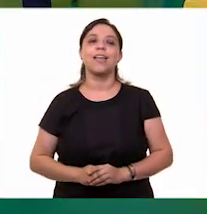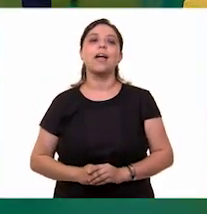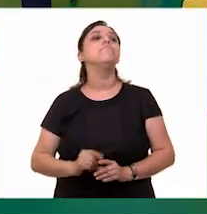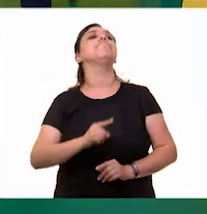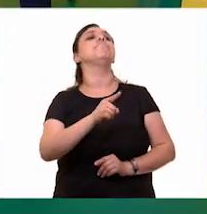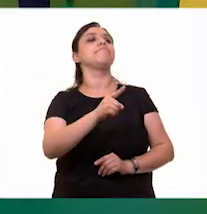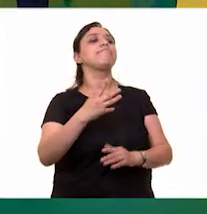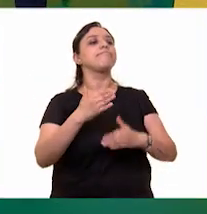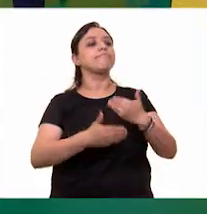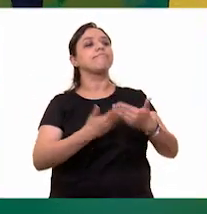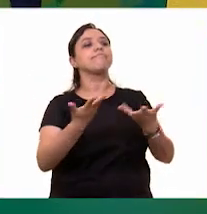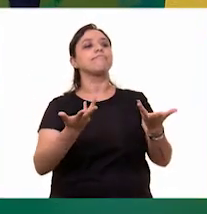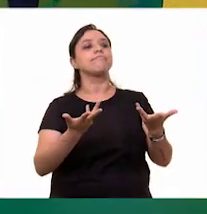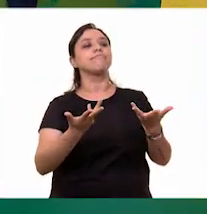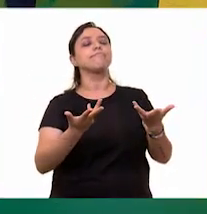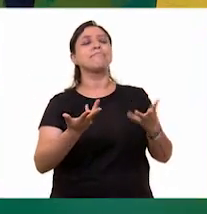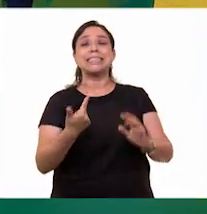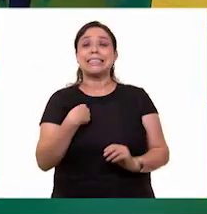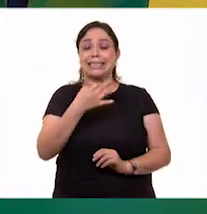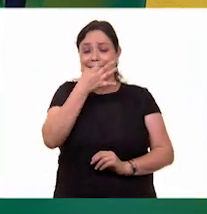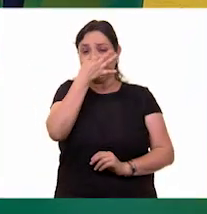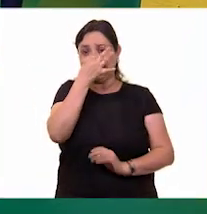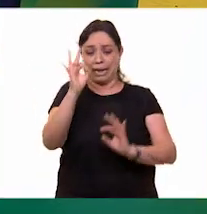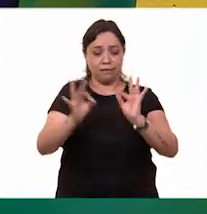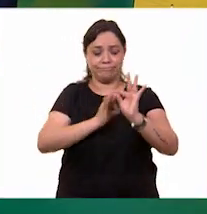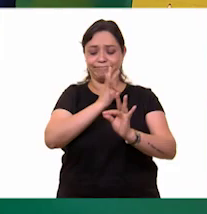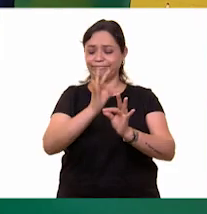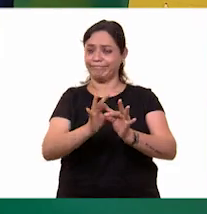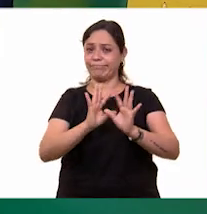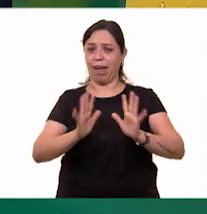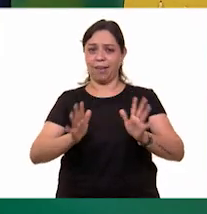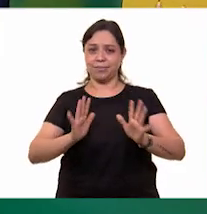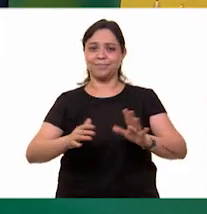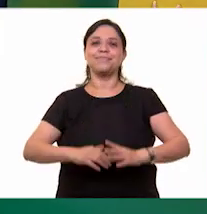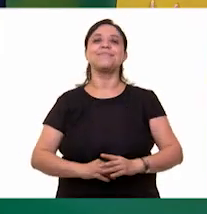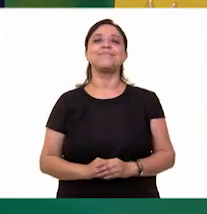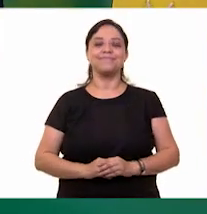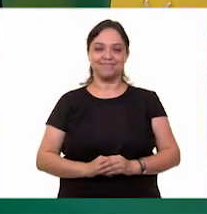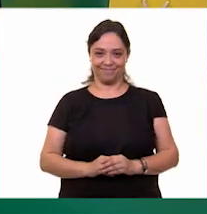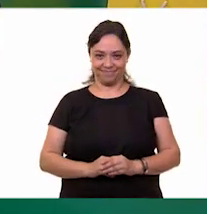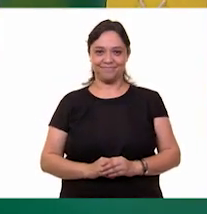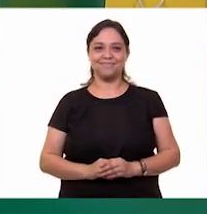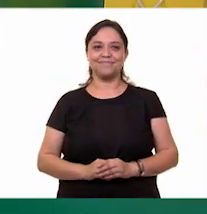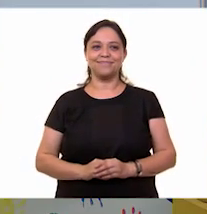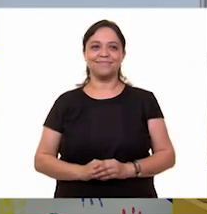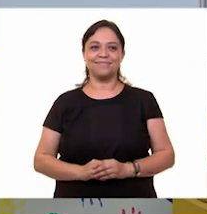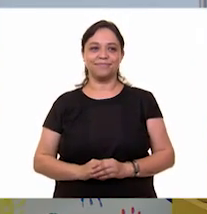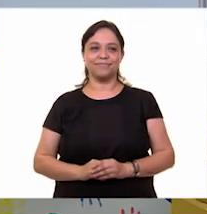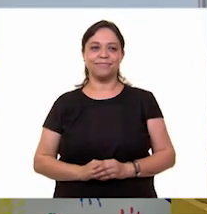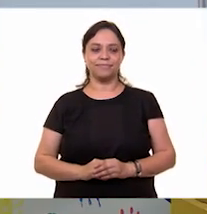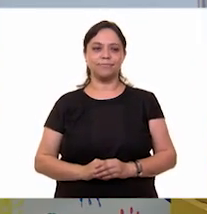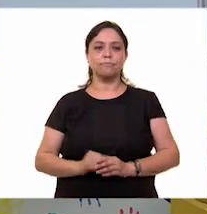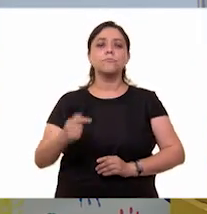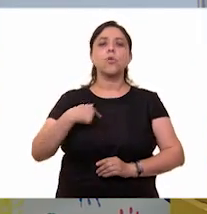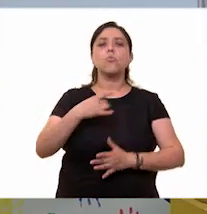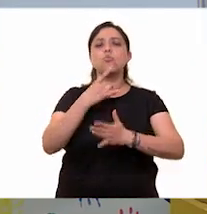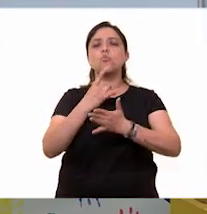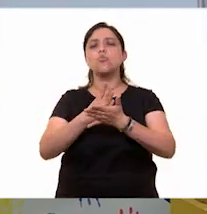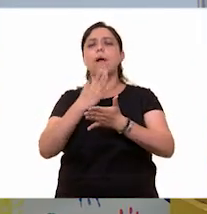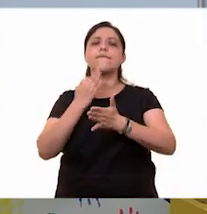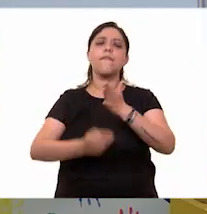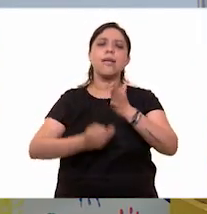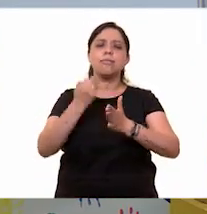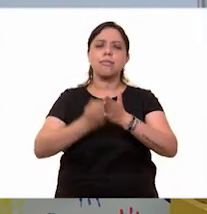vas con tu mantel? Ay, pues ya casi termino. ¿Ya casi terminas? Sí. Muy bien, nada entonces. Más debo terminar de pegar